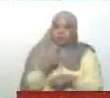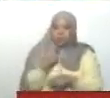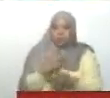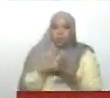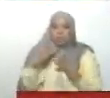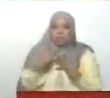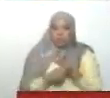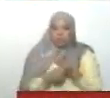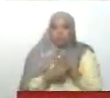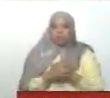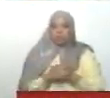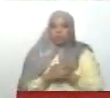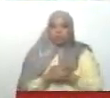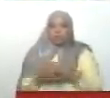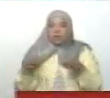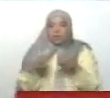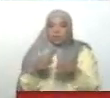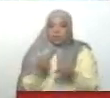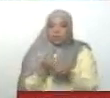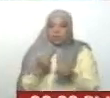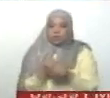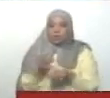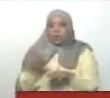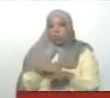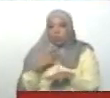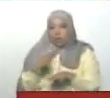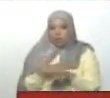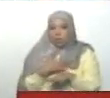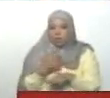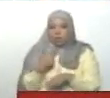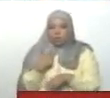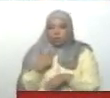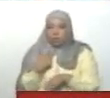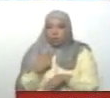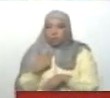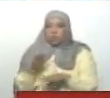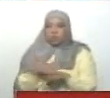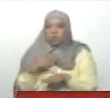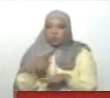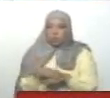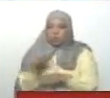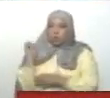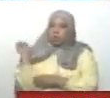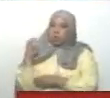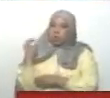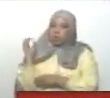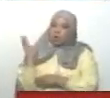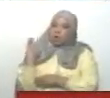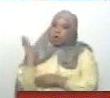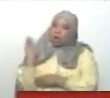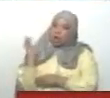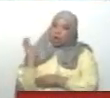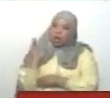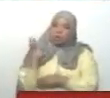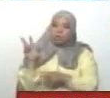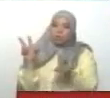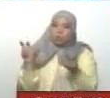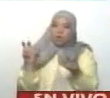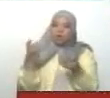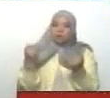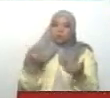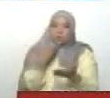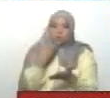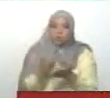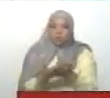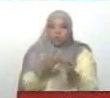planteé en una reunión que tuve el jueves, creo que fue, el jueves, con el Congreso de la Nueva Época. Sí. Porque yo recibí una